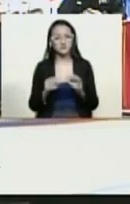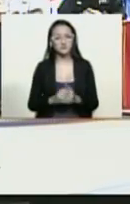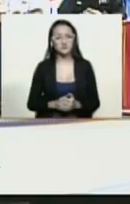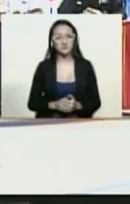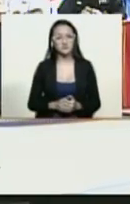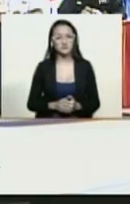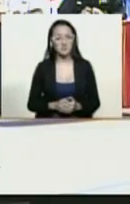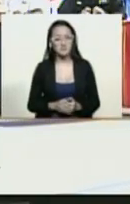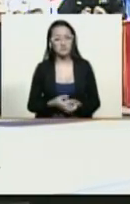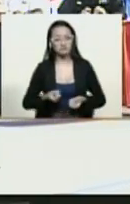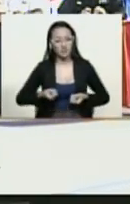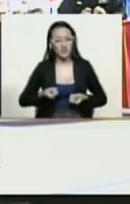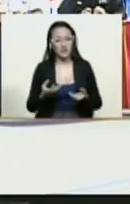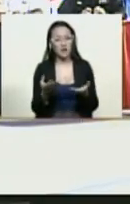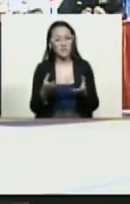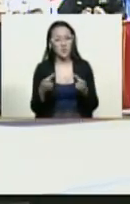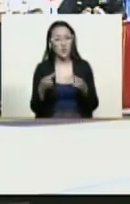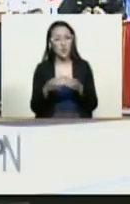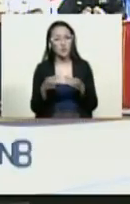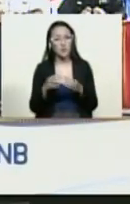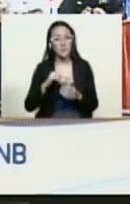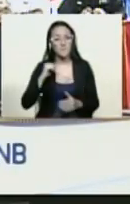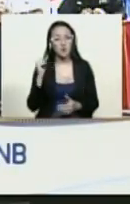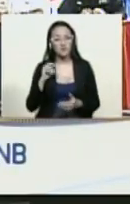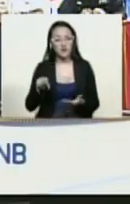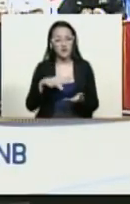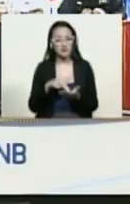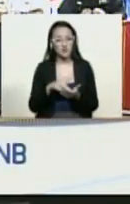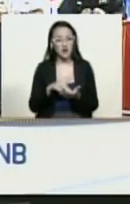lo dotamos del Cuerpo de Policía Nacional,